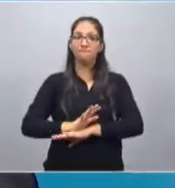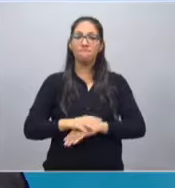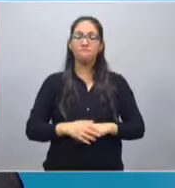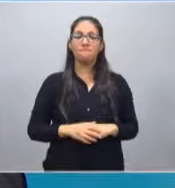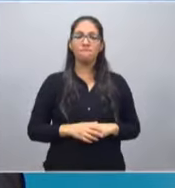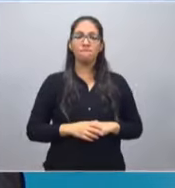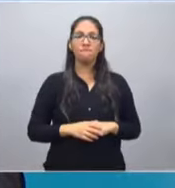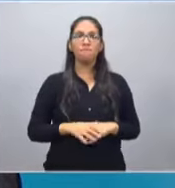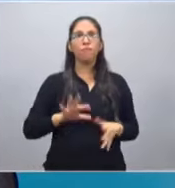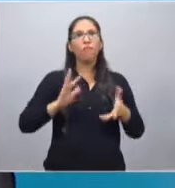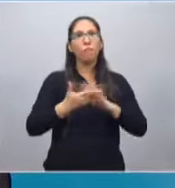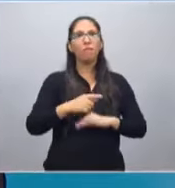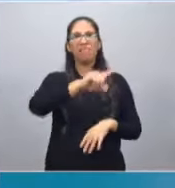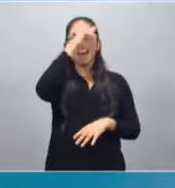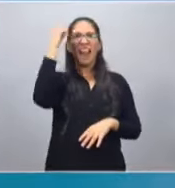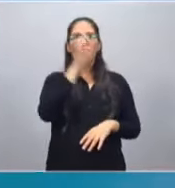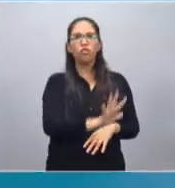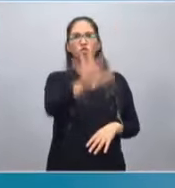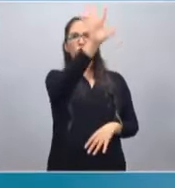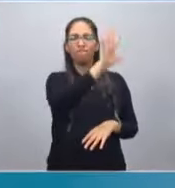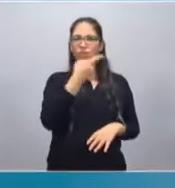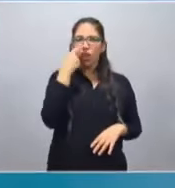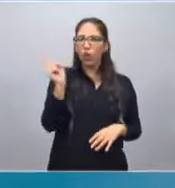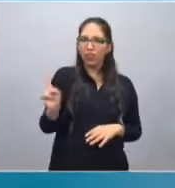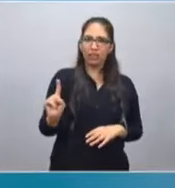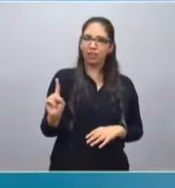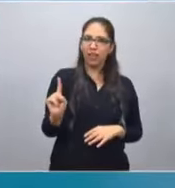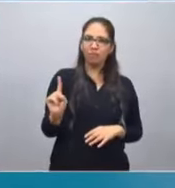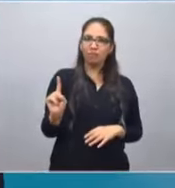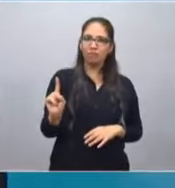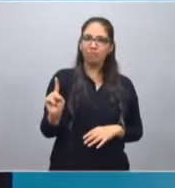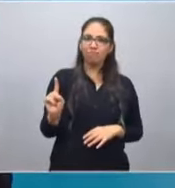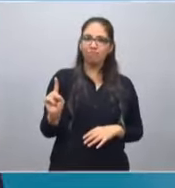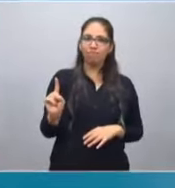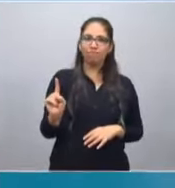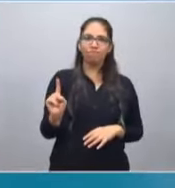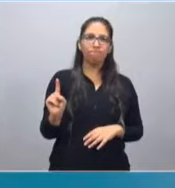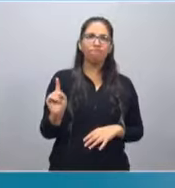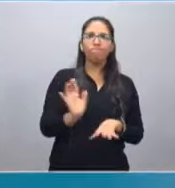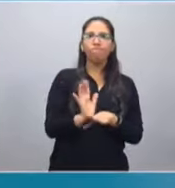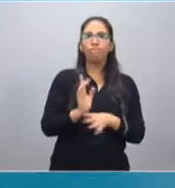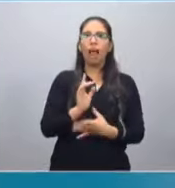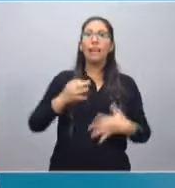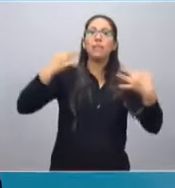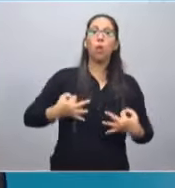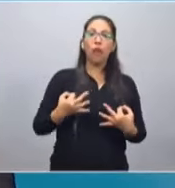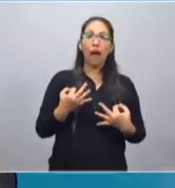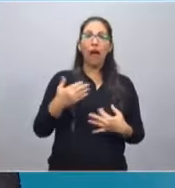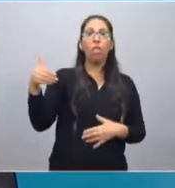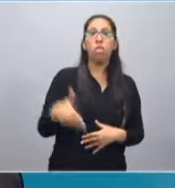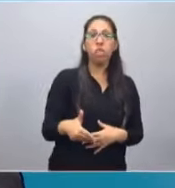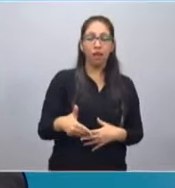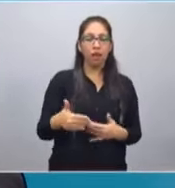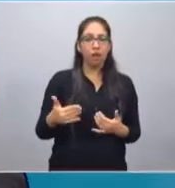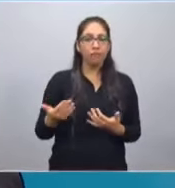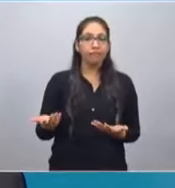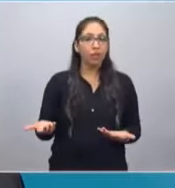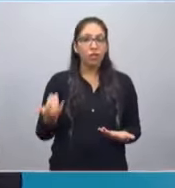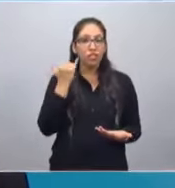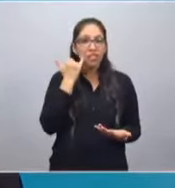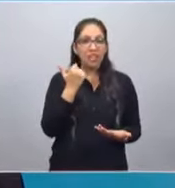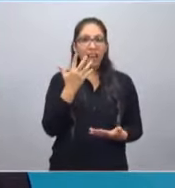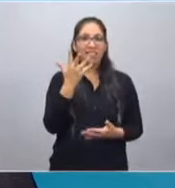nivel nacional hay un desinterés es cierto hay demoras ahí en definiciones pero ya hay a 5 años